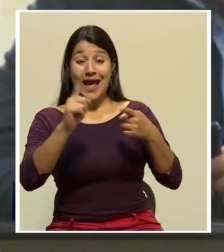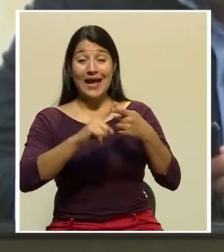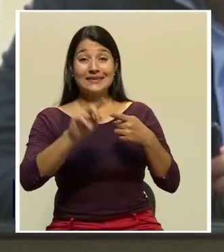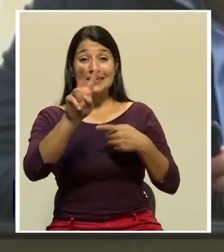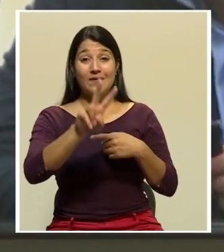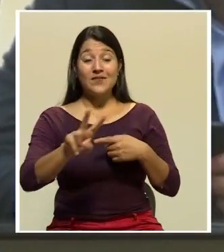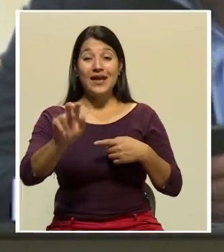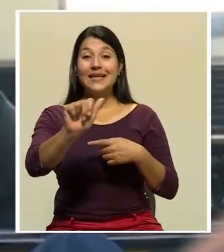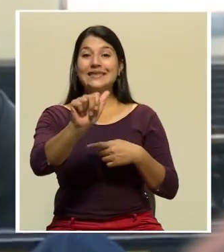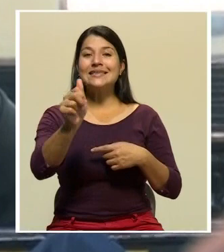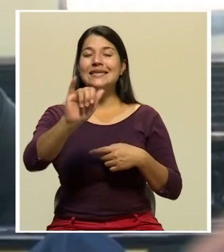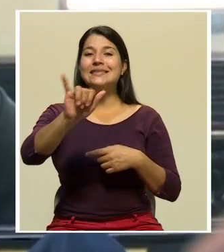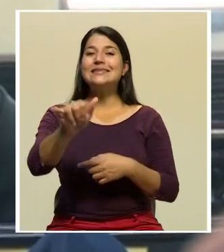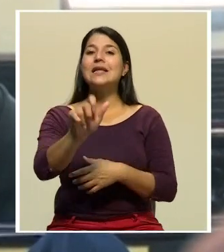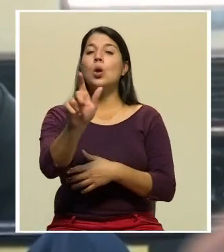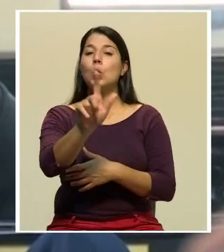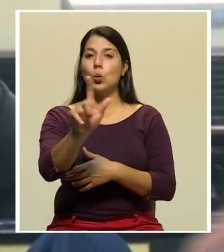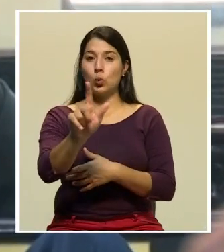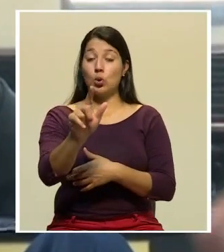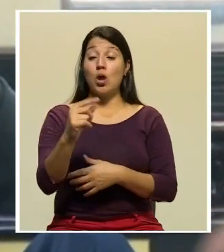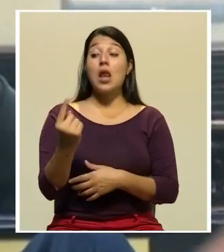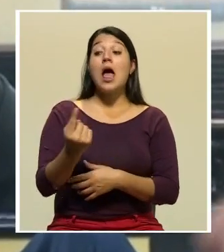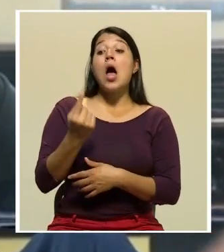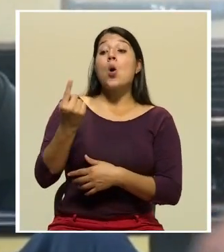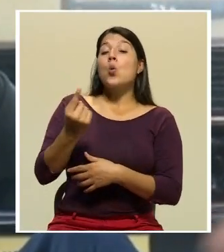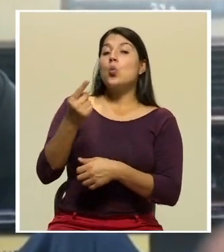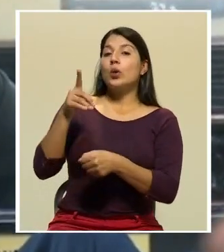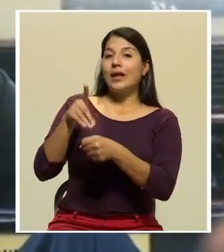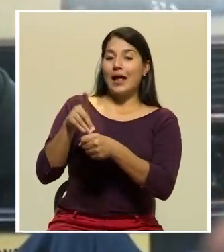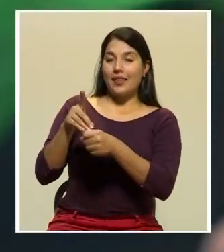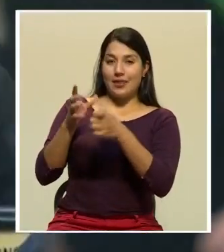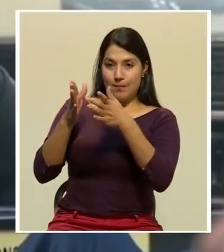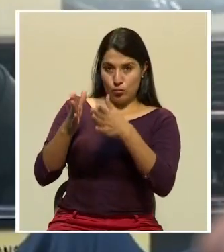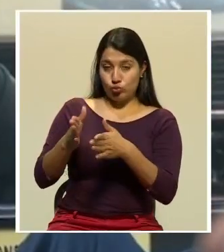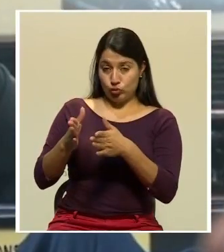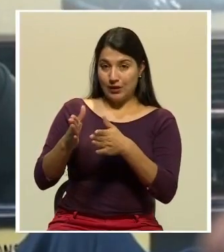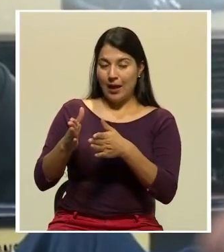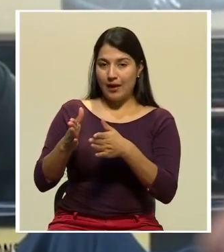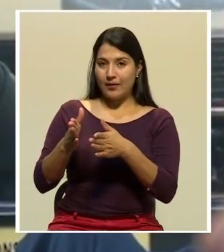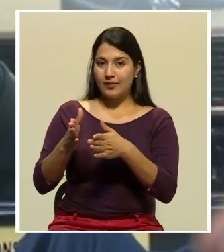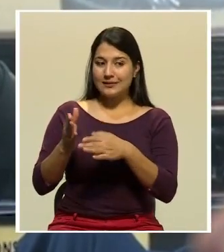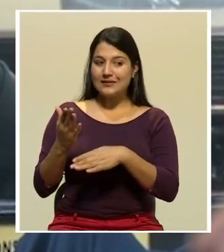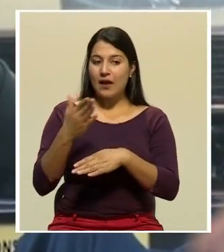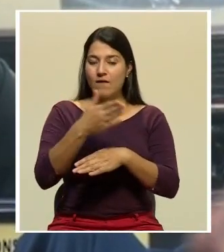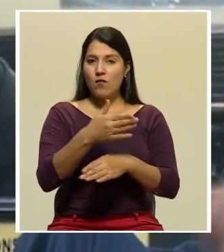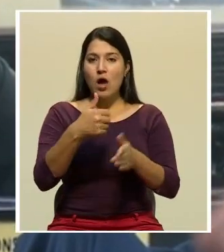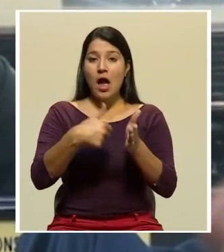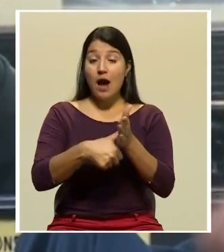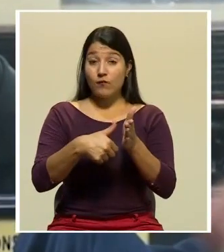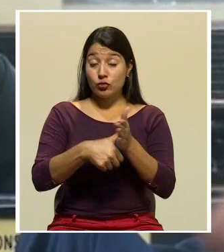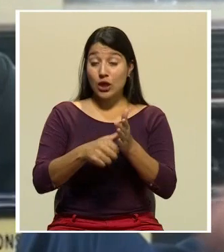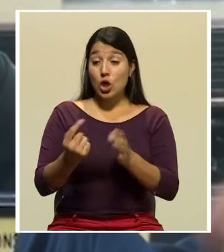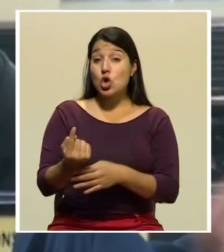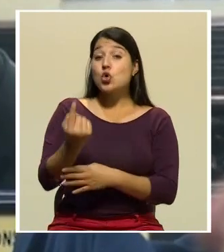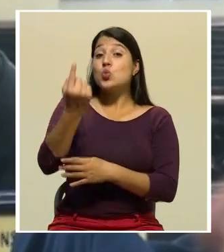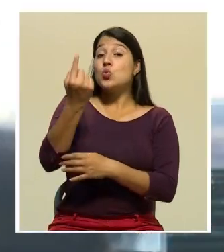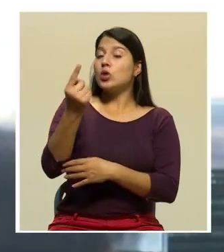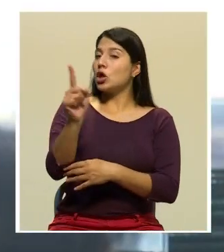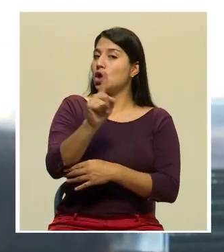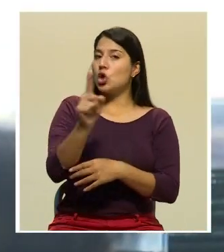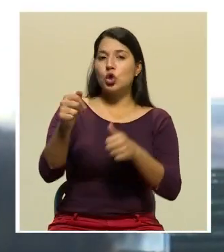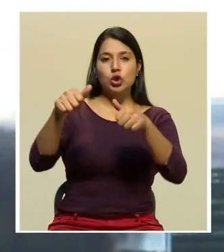julio. La única diputada de las presentes en la votación que estuvo en contra de la propuesta fue